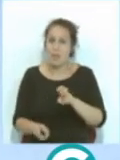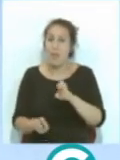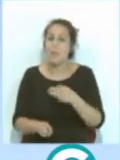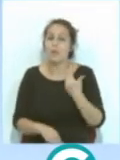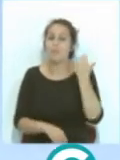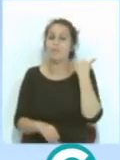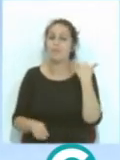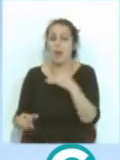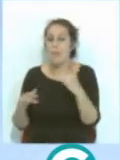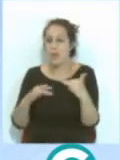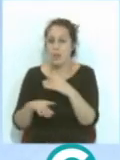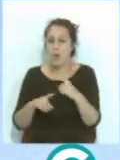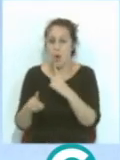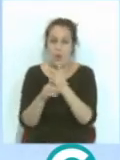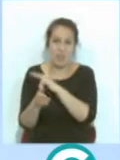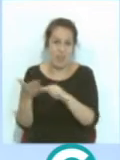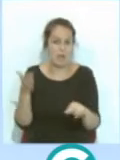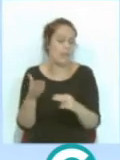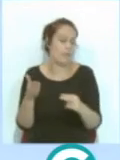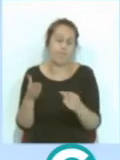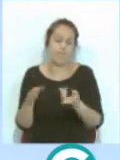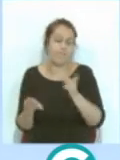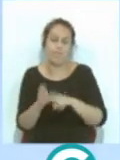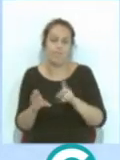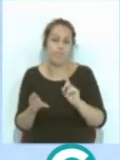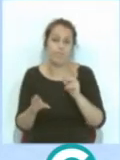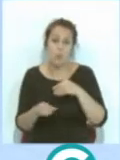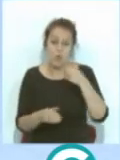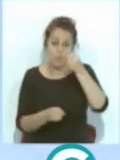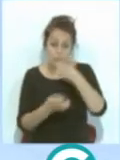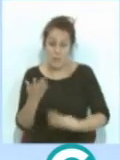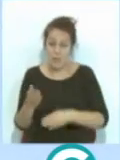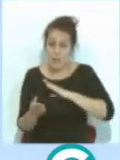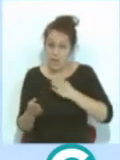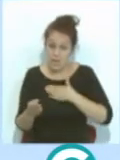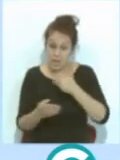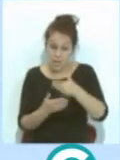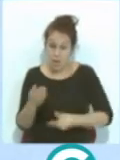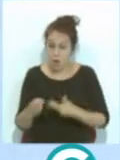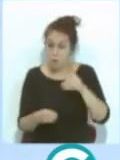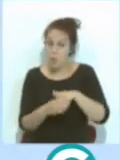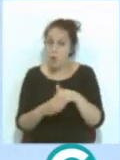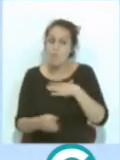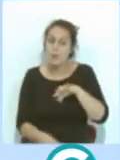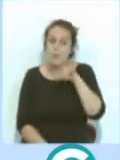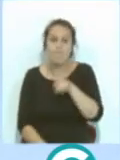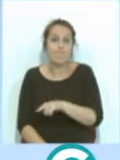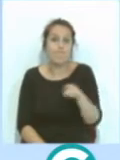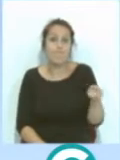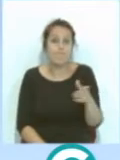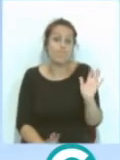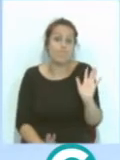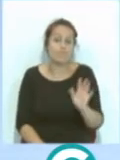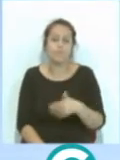el partido frente al Celta, podrá estar en esa lista de convocados que mañana facilitará antes del partido frente al Real Madrid.